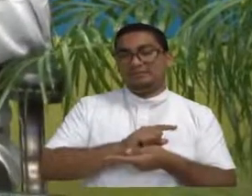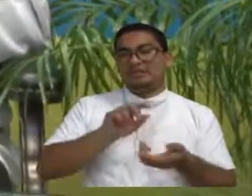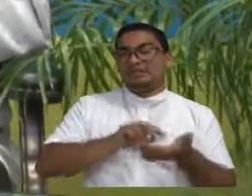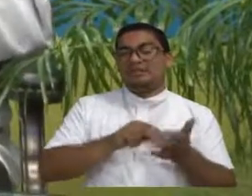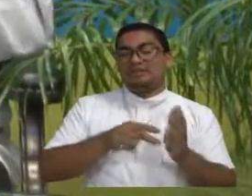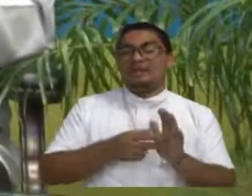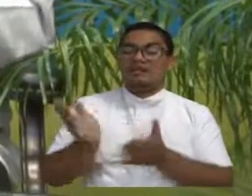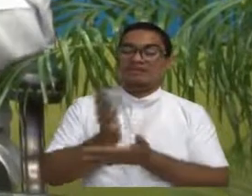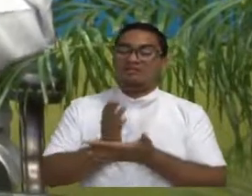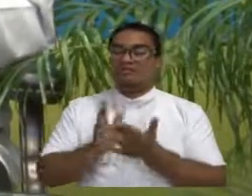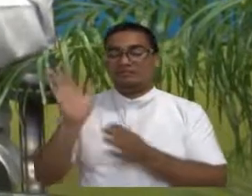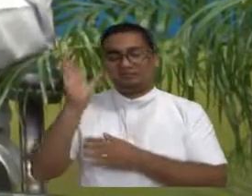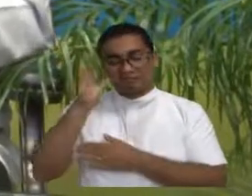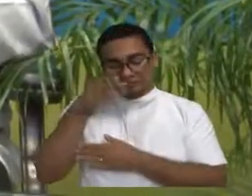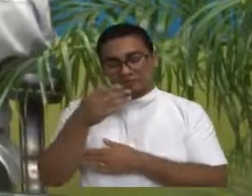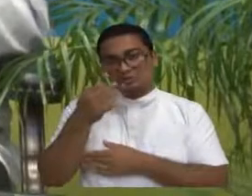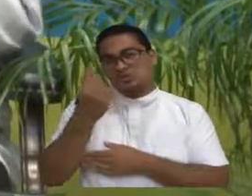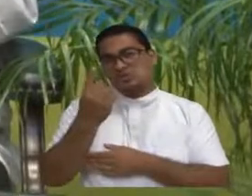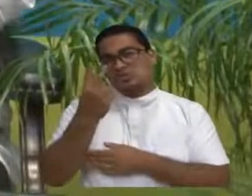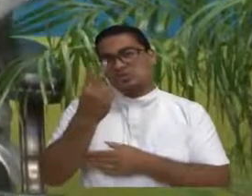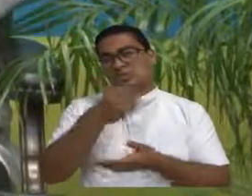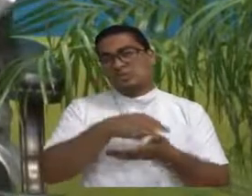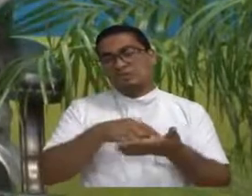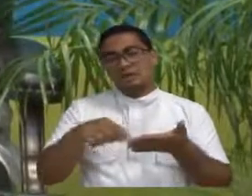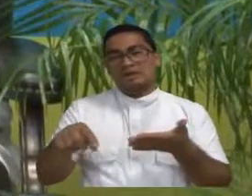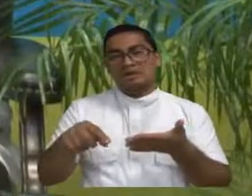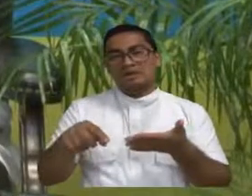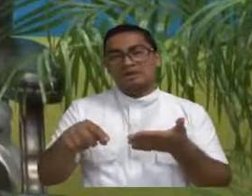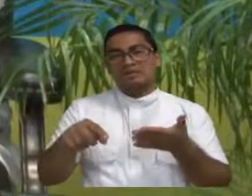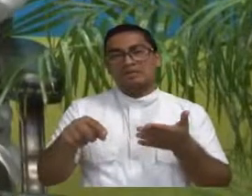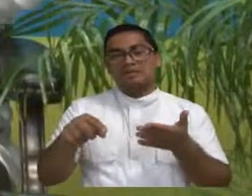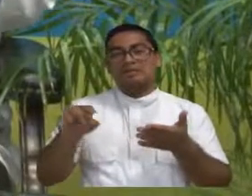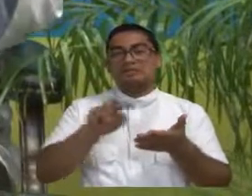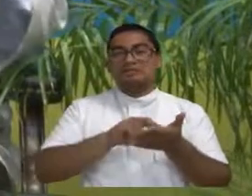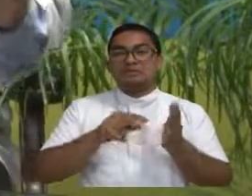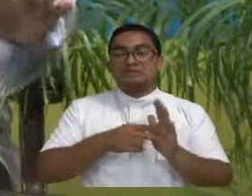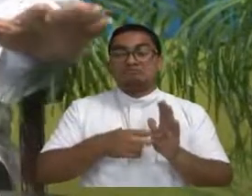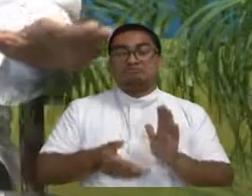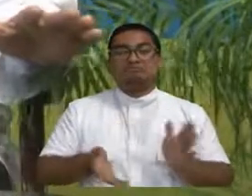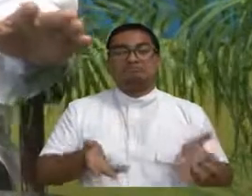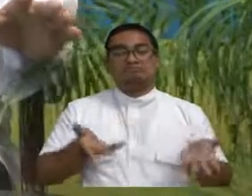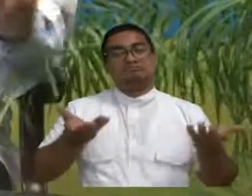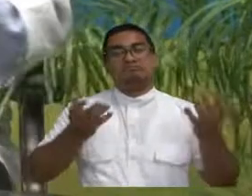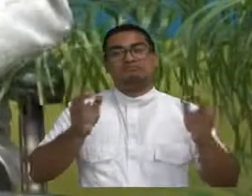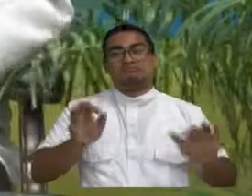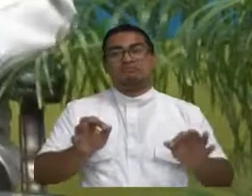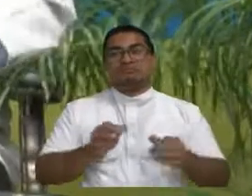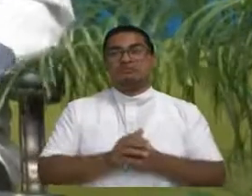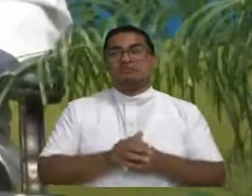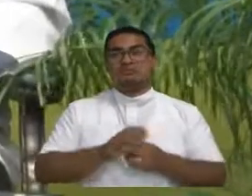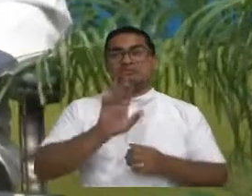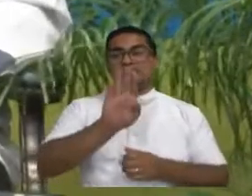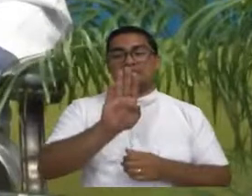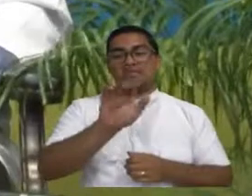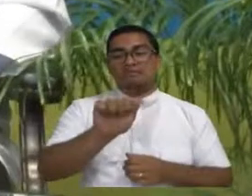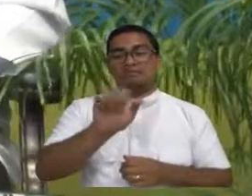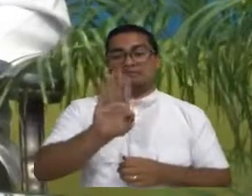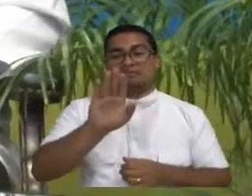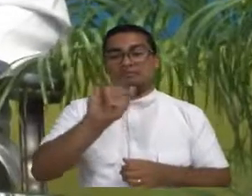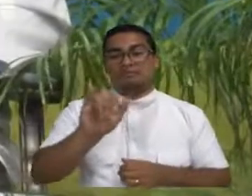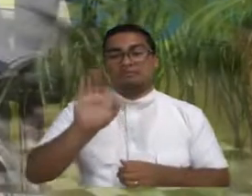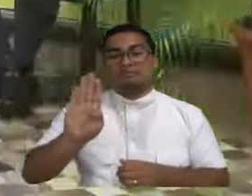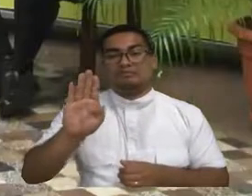pero que en una o dos semanas generalmente tienden a disminuir los síntomas y van desapareciendo. ¿El término es baby, cómo se llama? Baby blue.